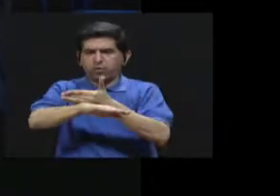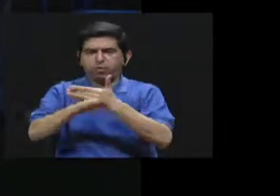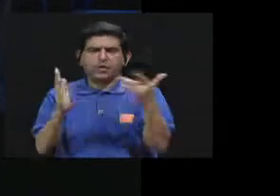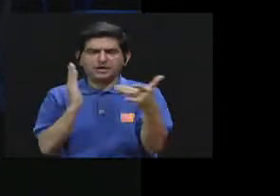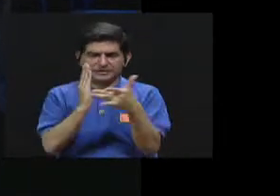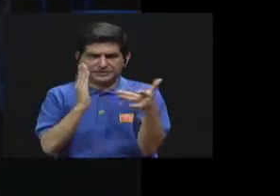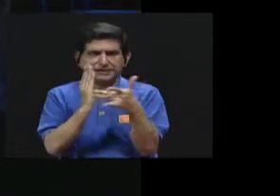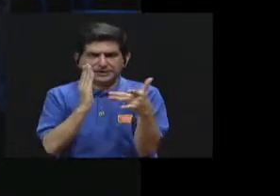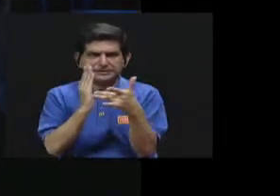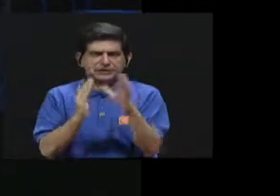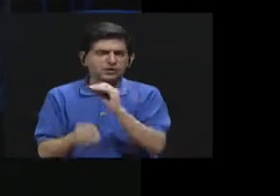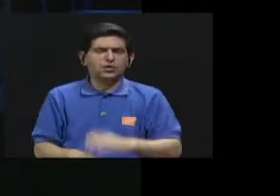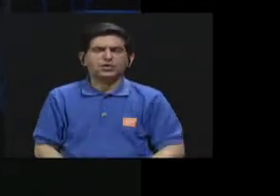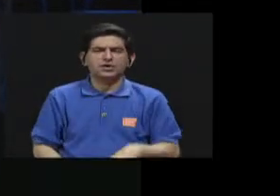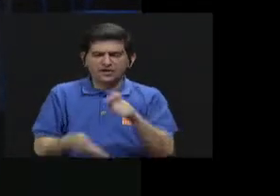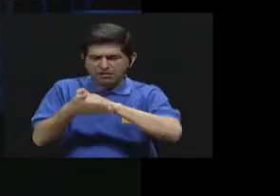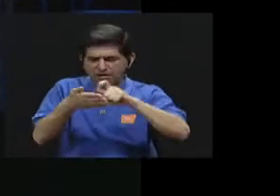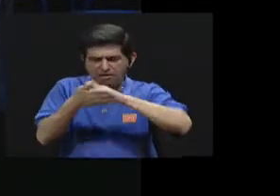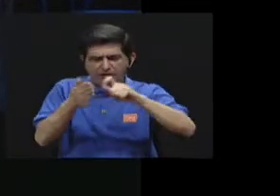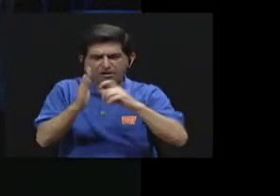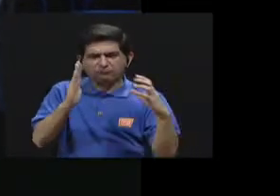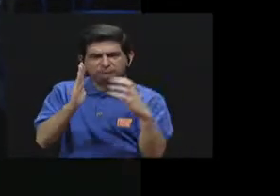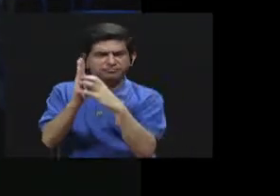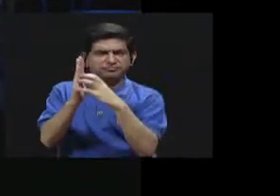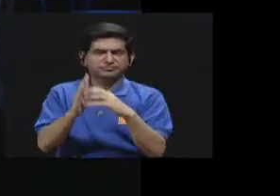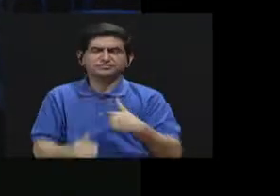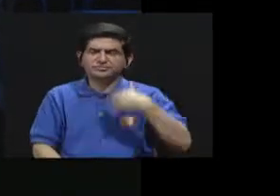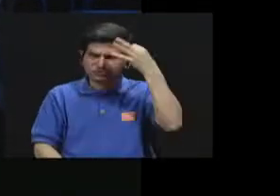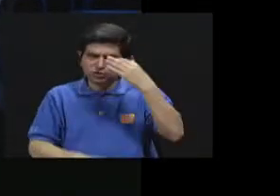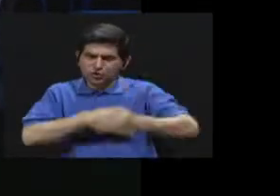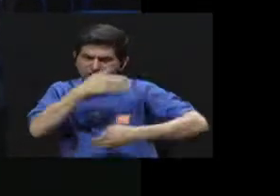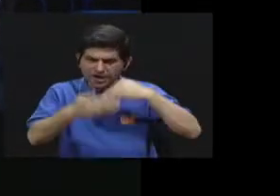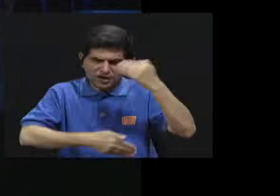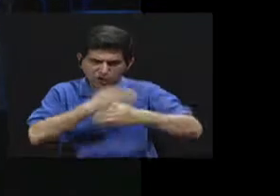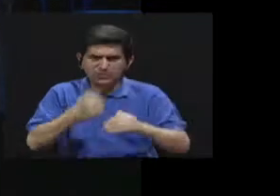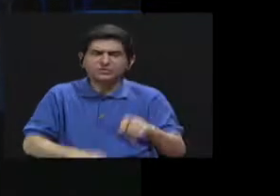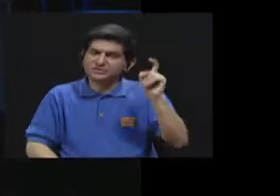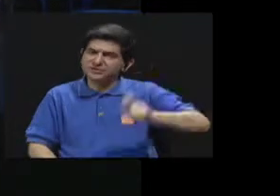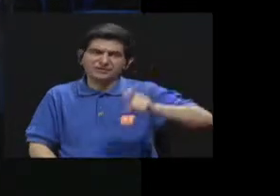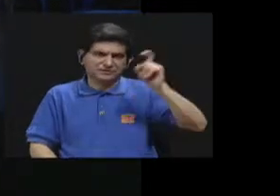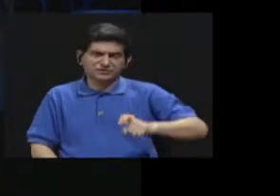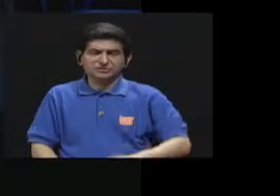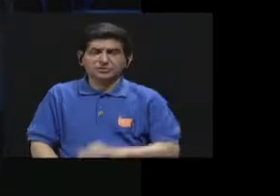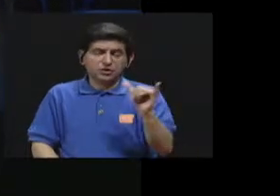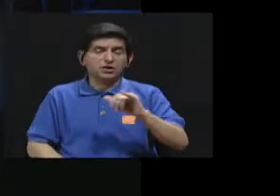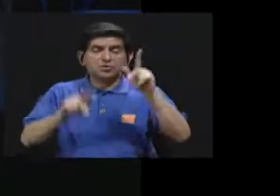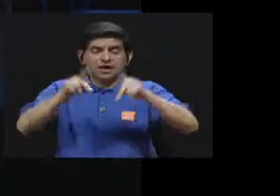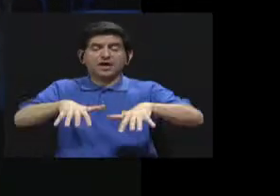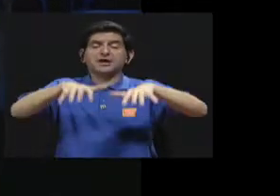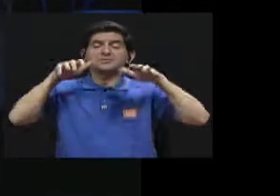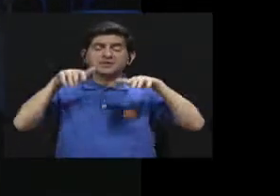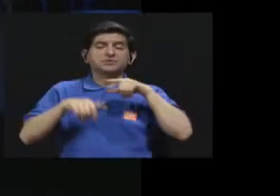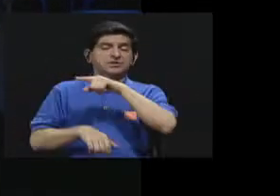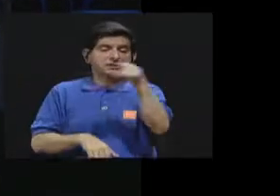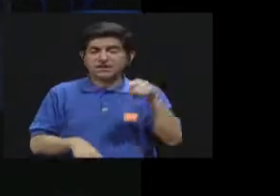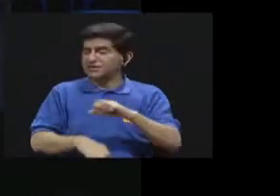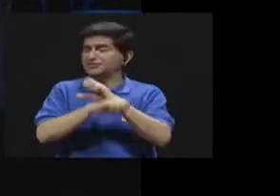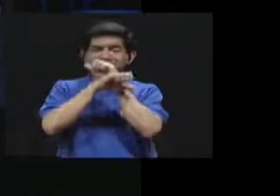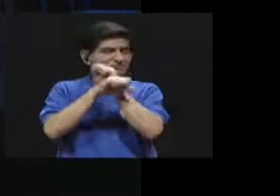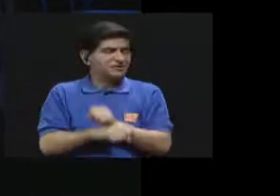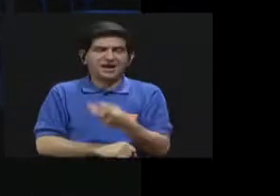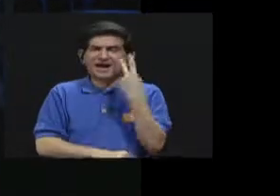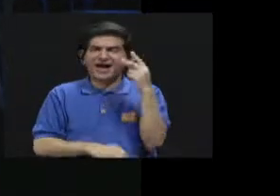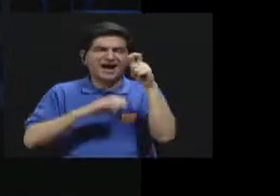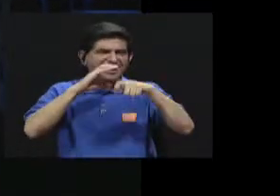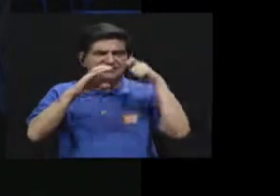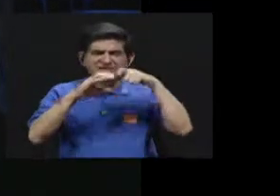Iban empezando, tenían trabajos muy chiquititos, cosas muy simples, y cada vez son más complejas a nivel técnico y a nivel de argumento, y bueno, creo que es